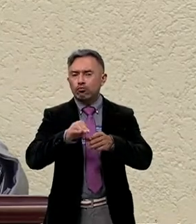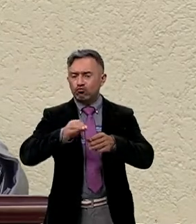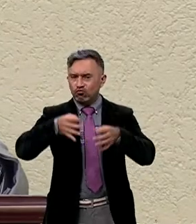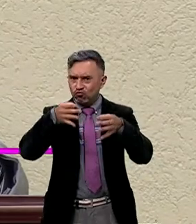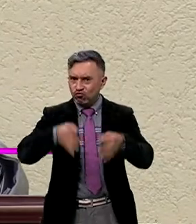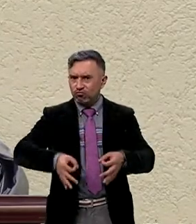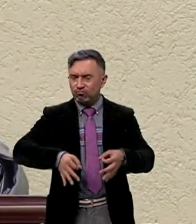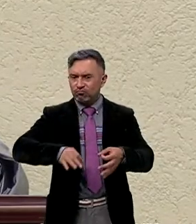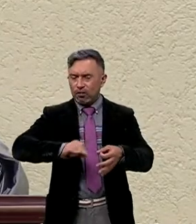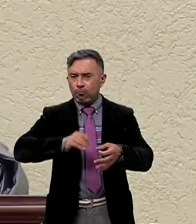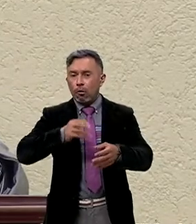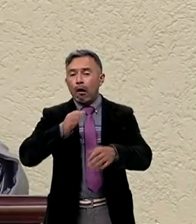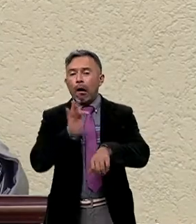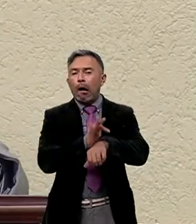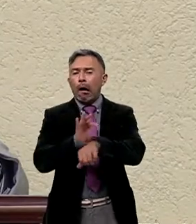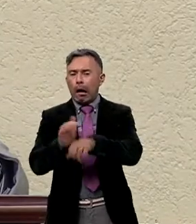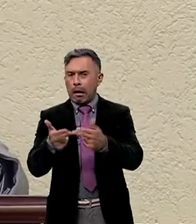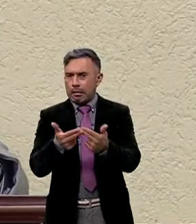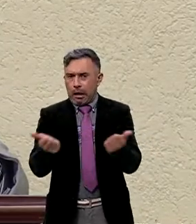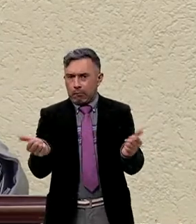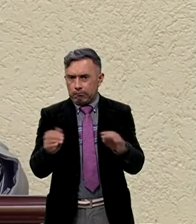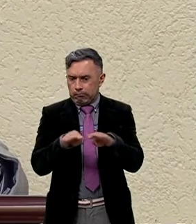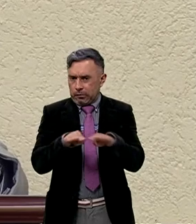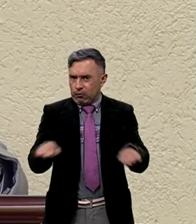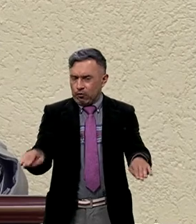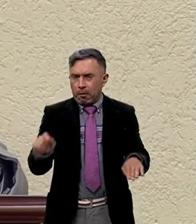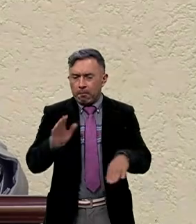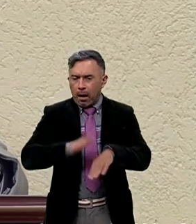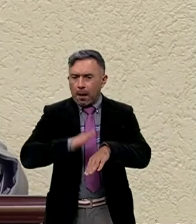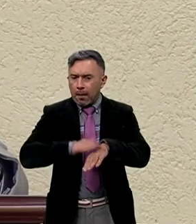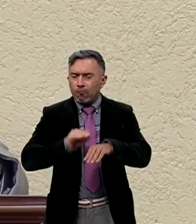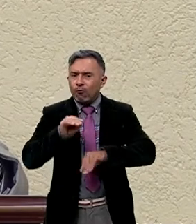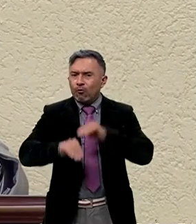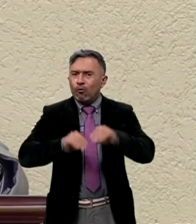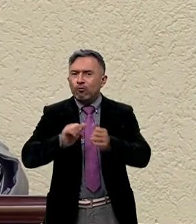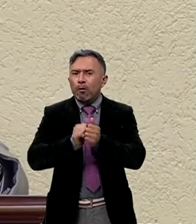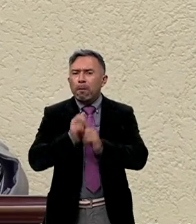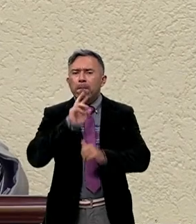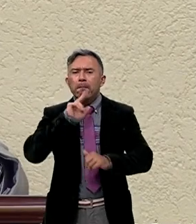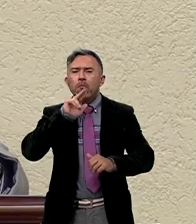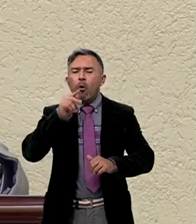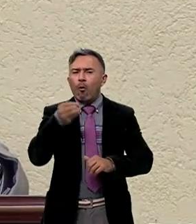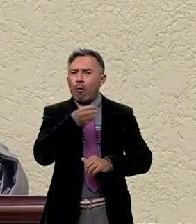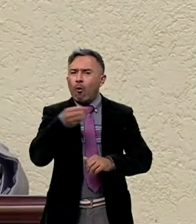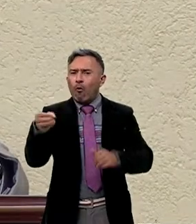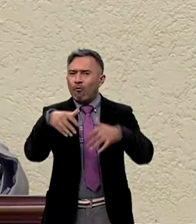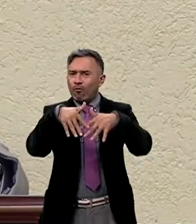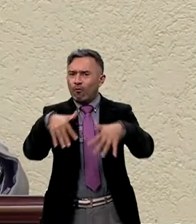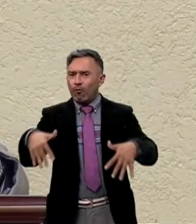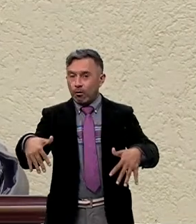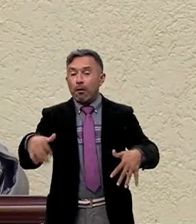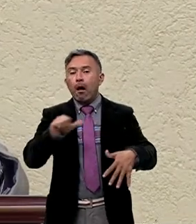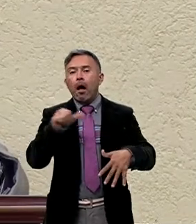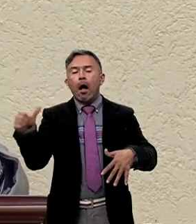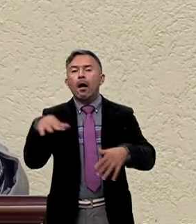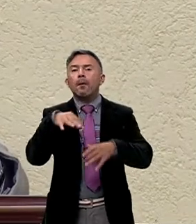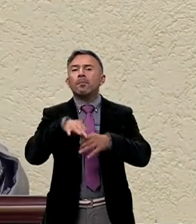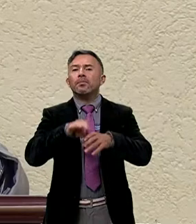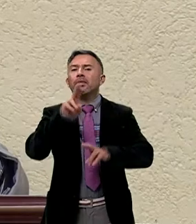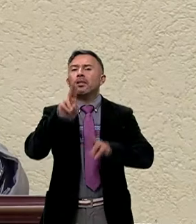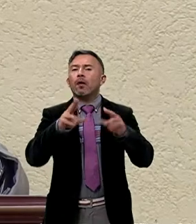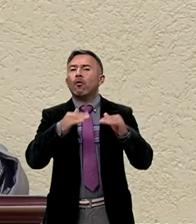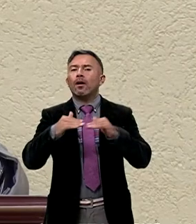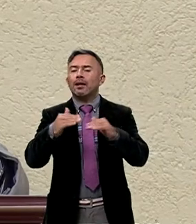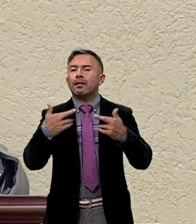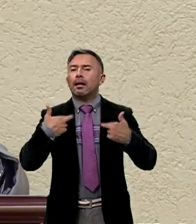equitativas construimos un andamiaje institucional muy robusto para la recreación de la democracia representativa que le ha dado múltiples